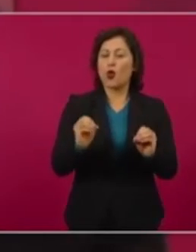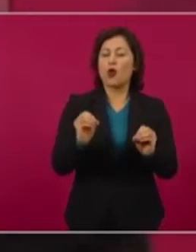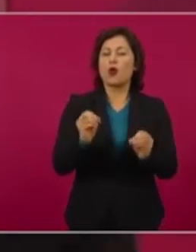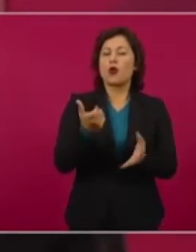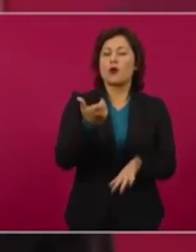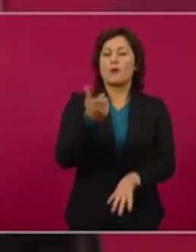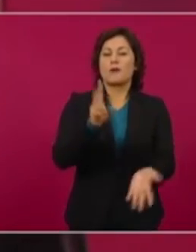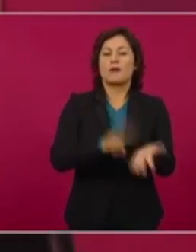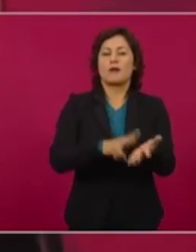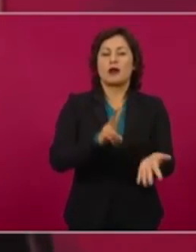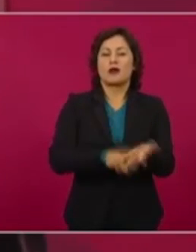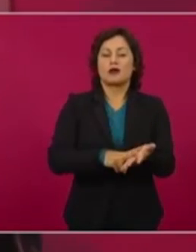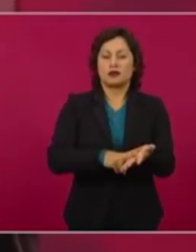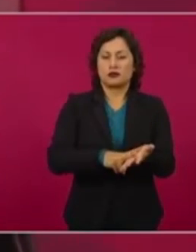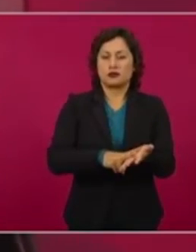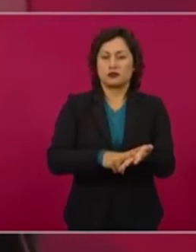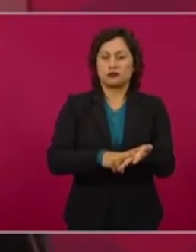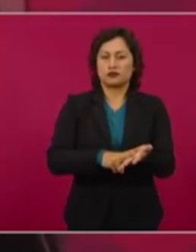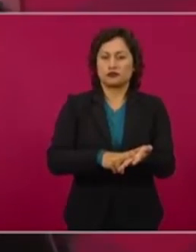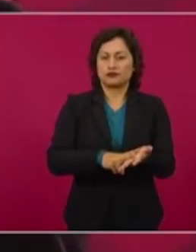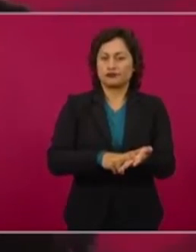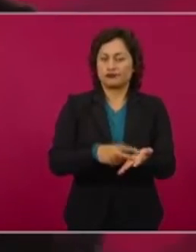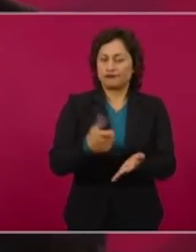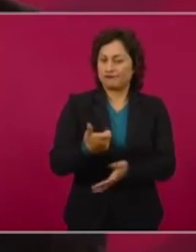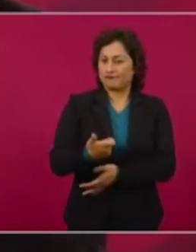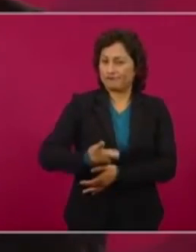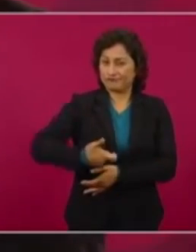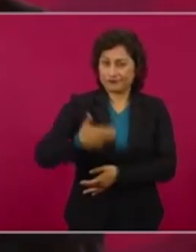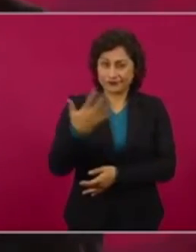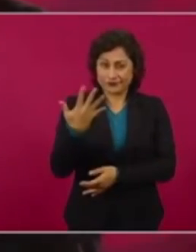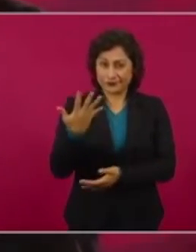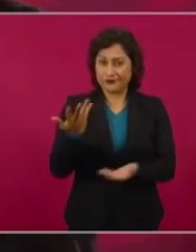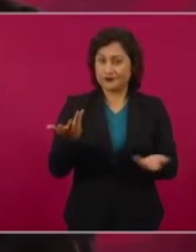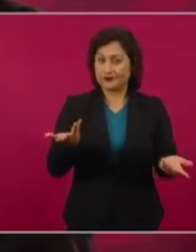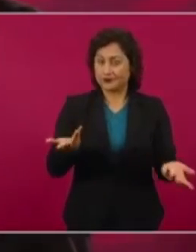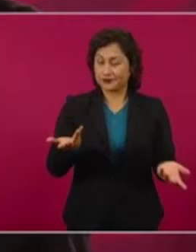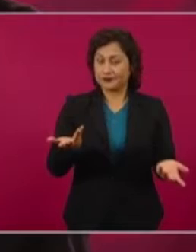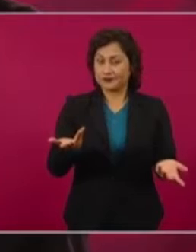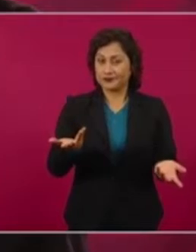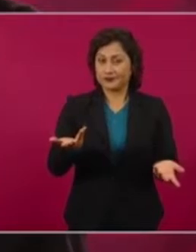está por encima de lo que vale?